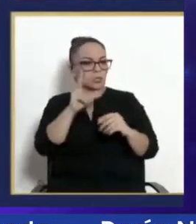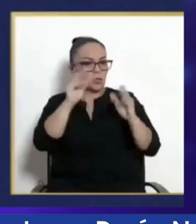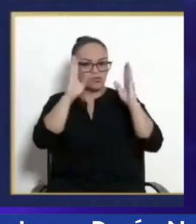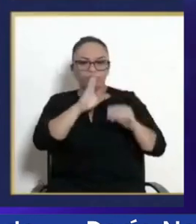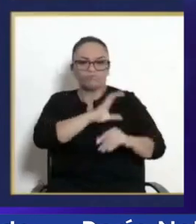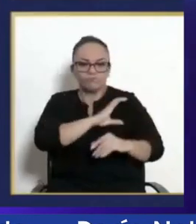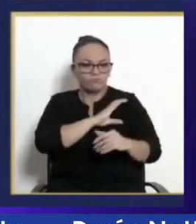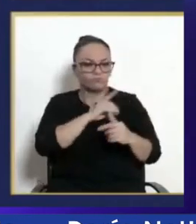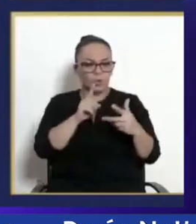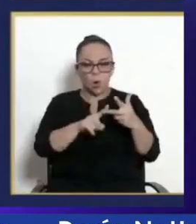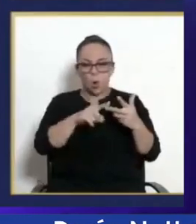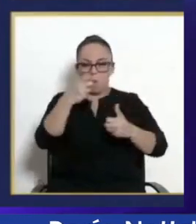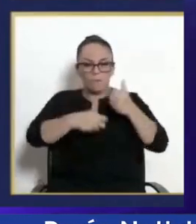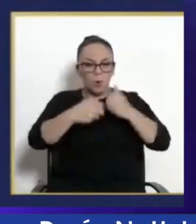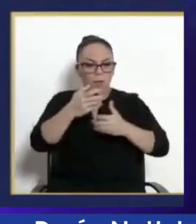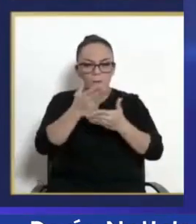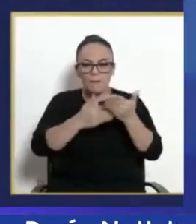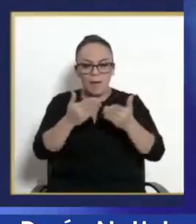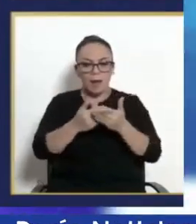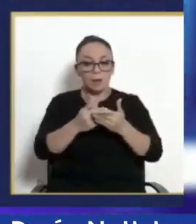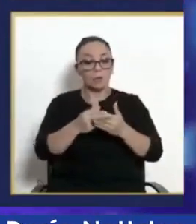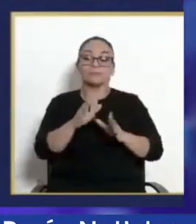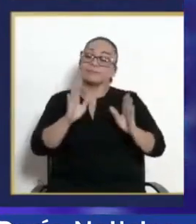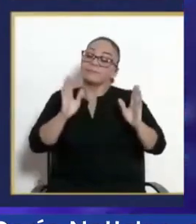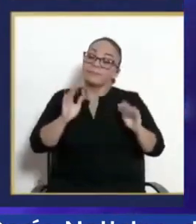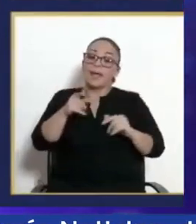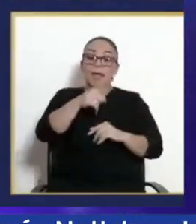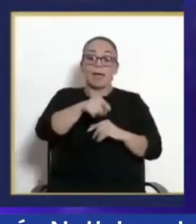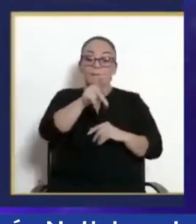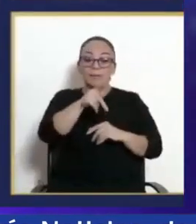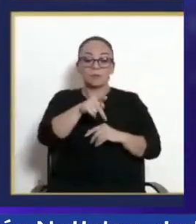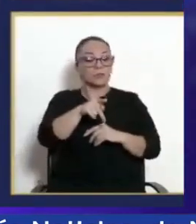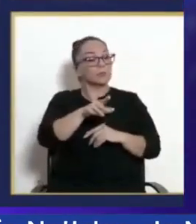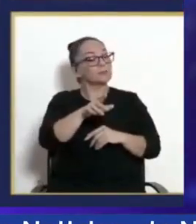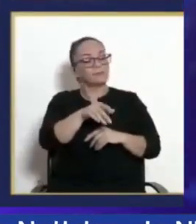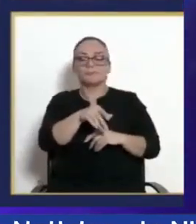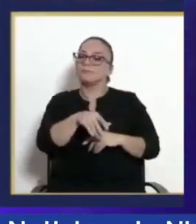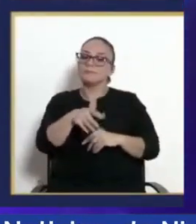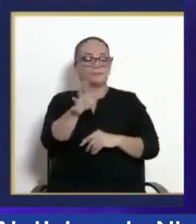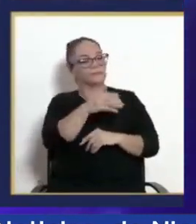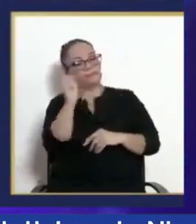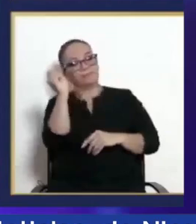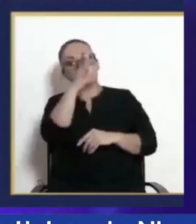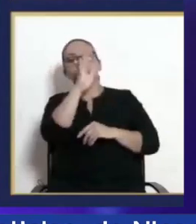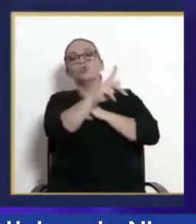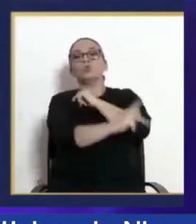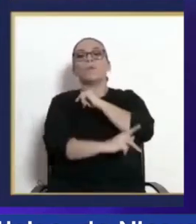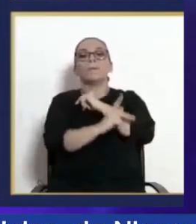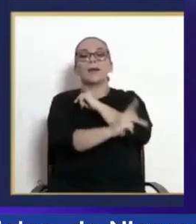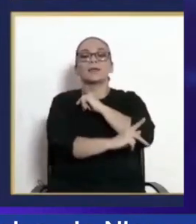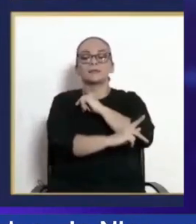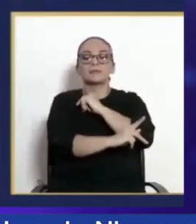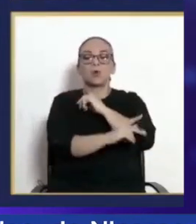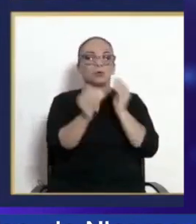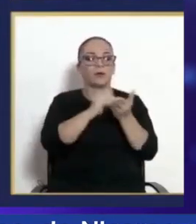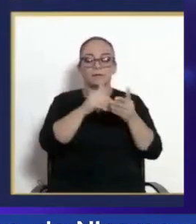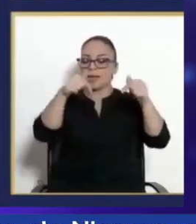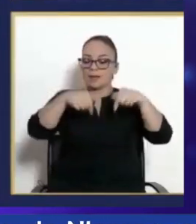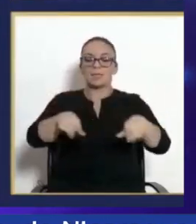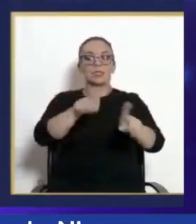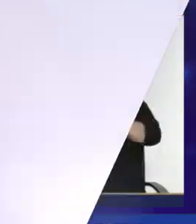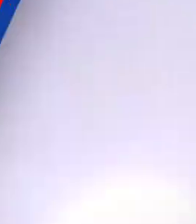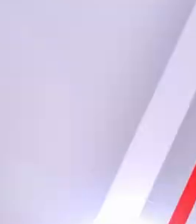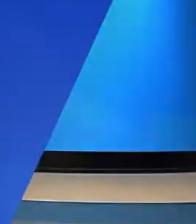haciendo disturbios, el mensaje es: va de vuelta a su país de origen, porque aquí no se lo vamos a